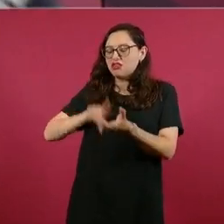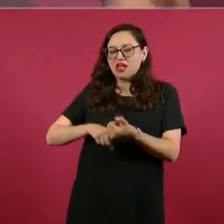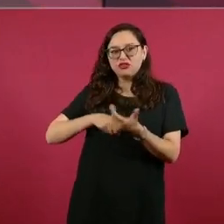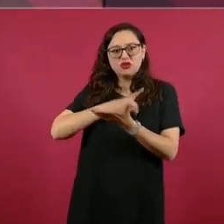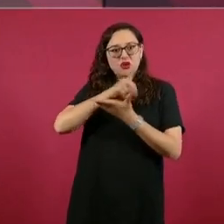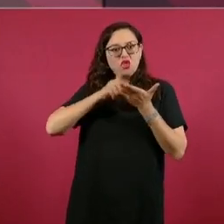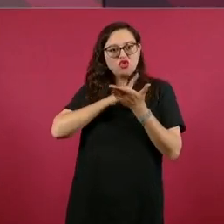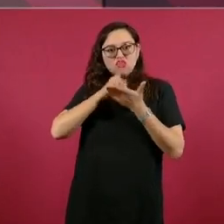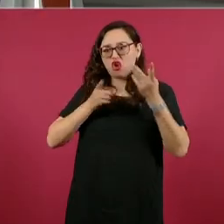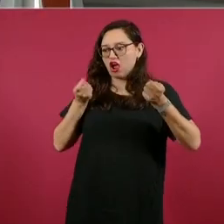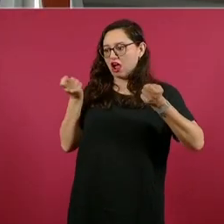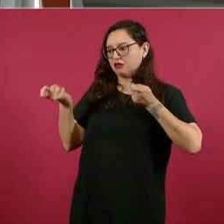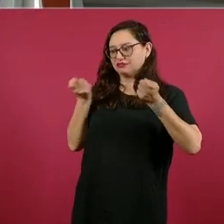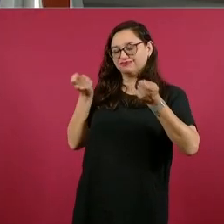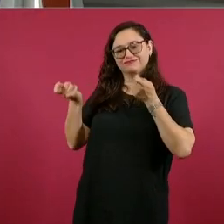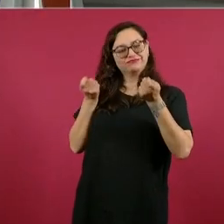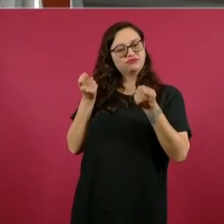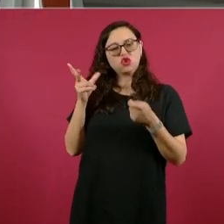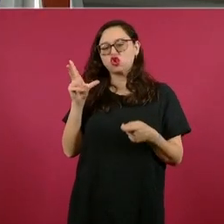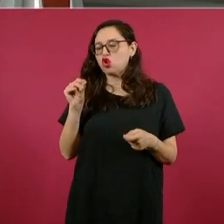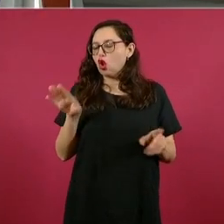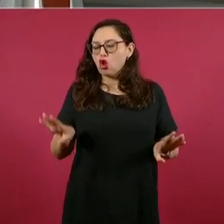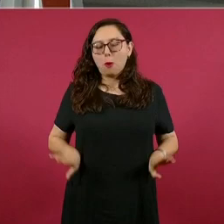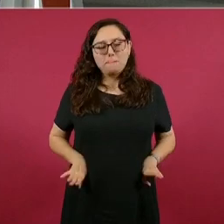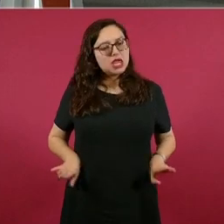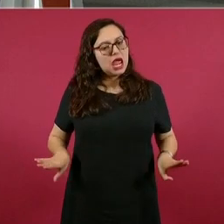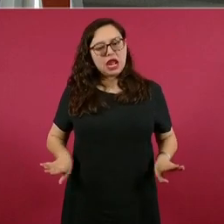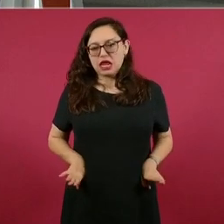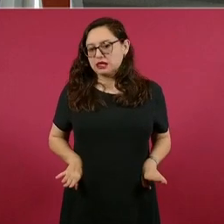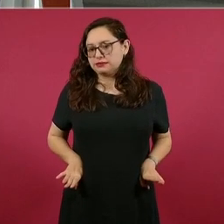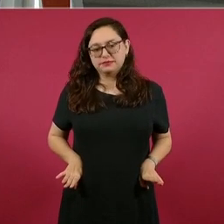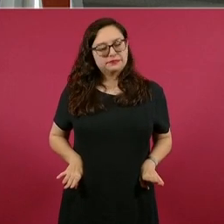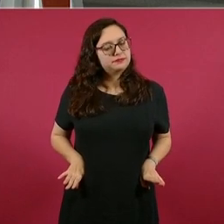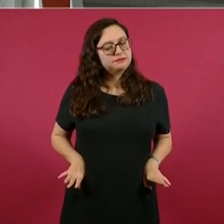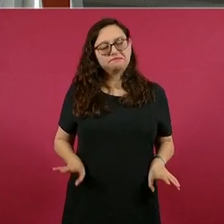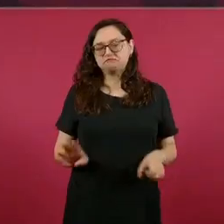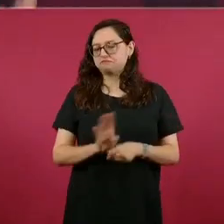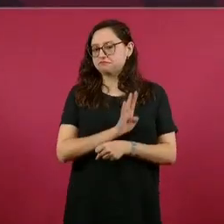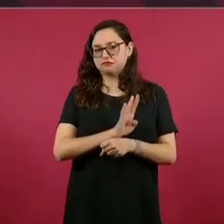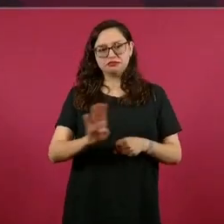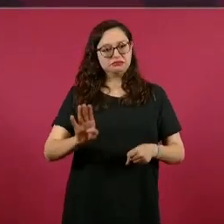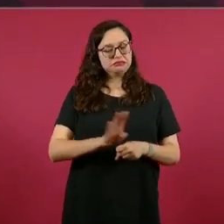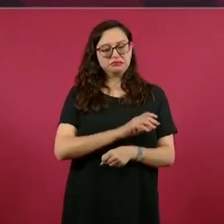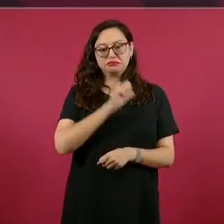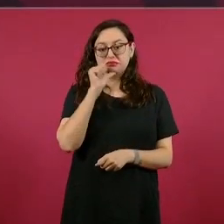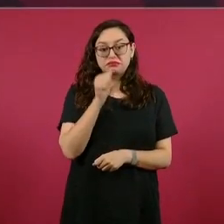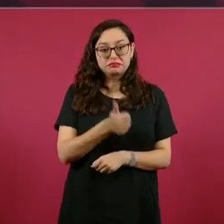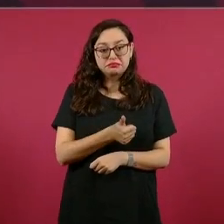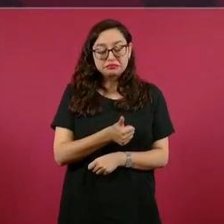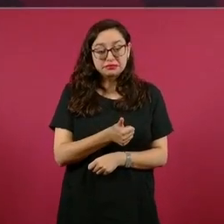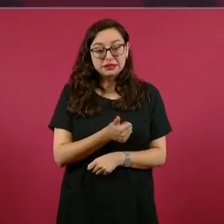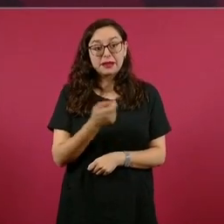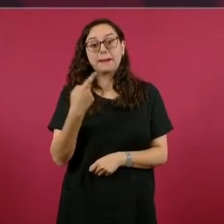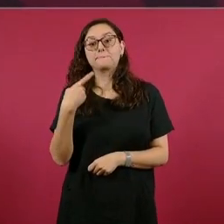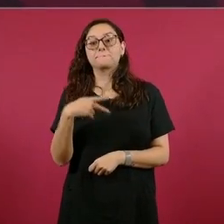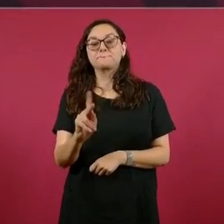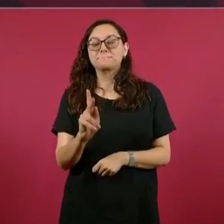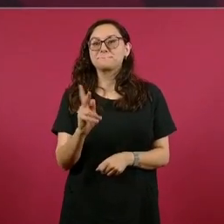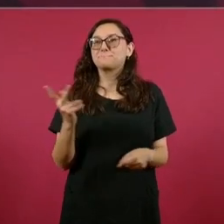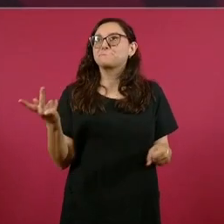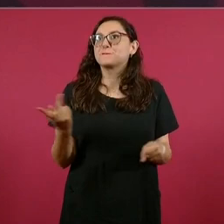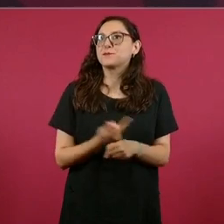Eso se sabe. Sin embargo, lo que está siempre de por medio es ese afán